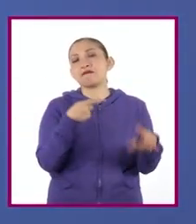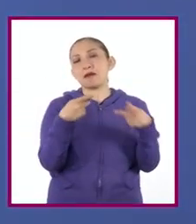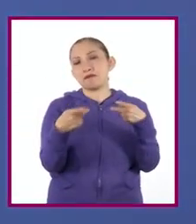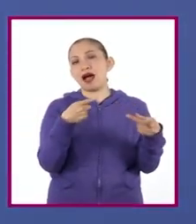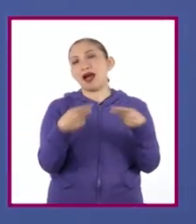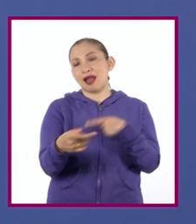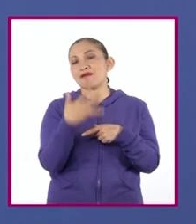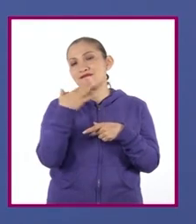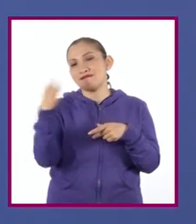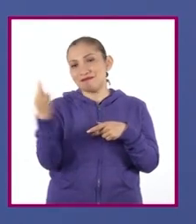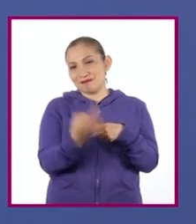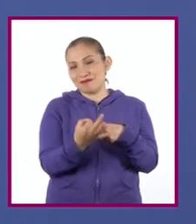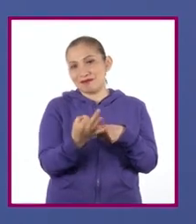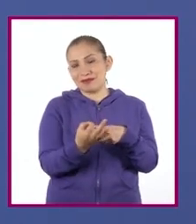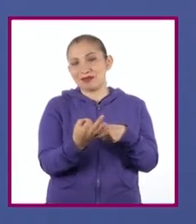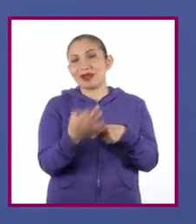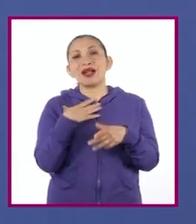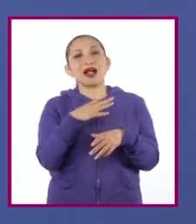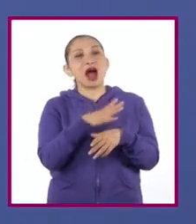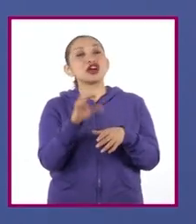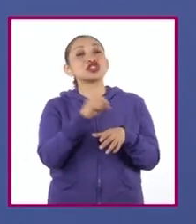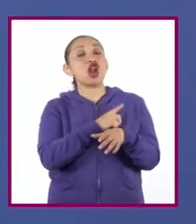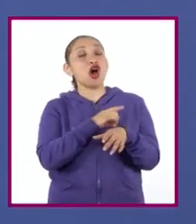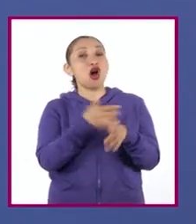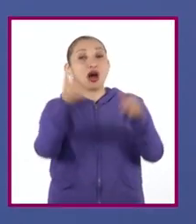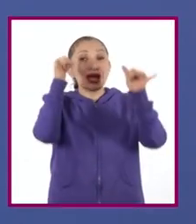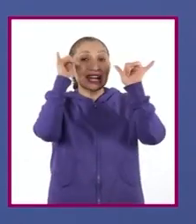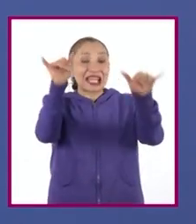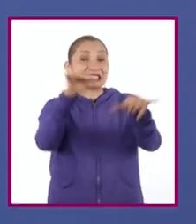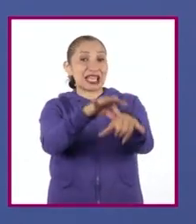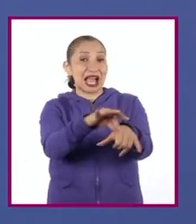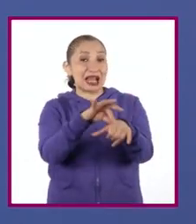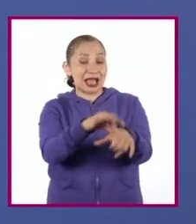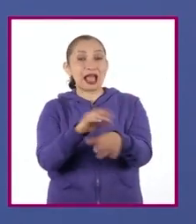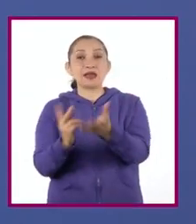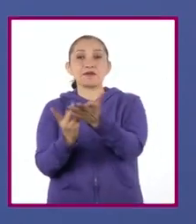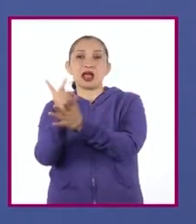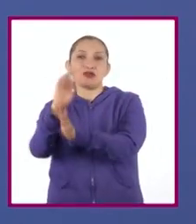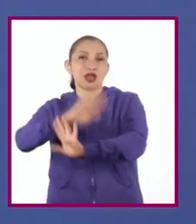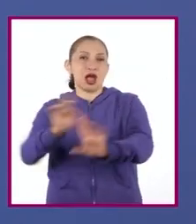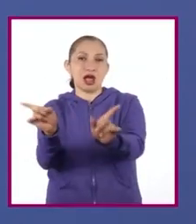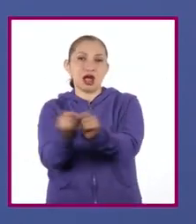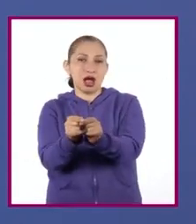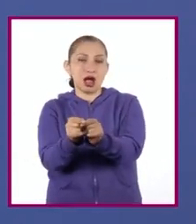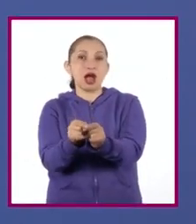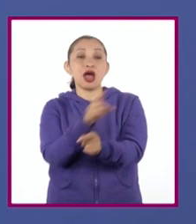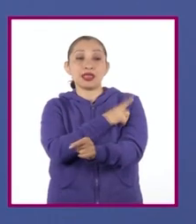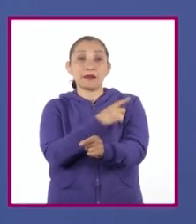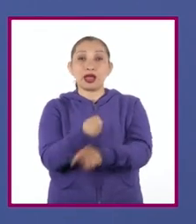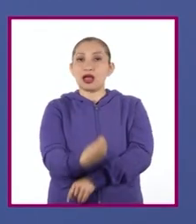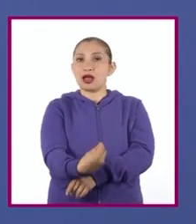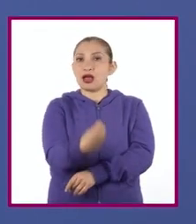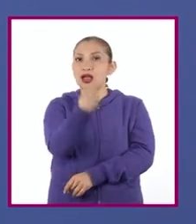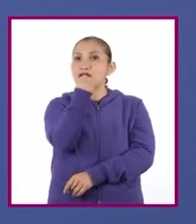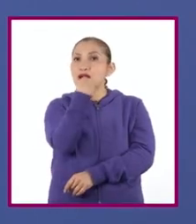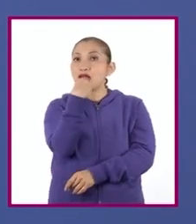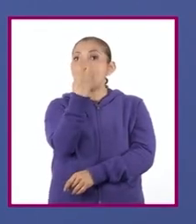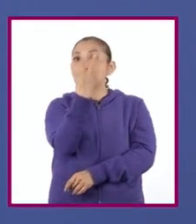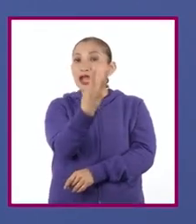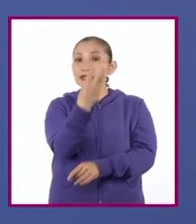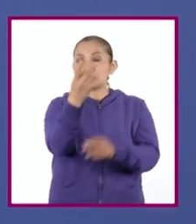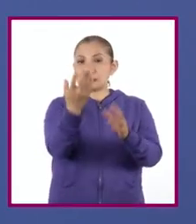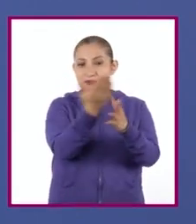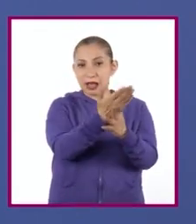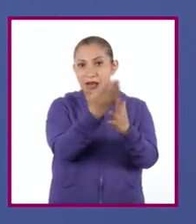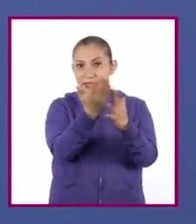platillo, por lo general, solo con carne de res y los vegetales. Se debe comer en tres